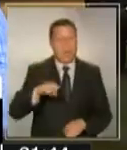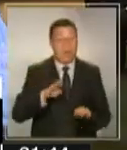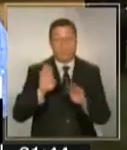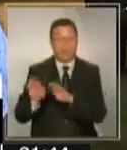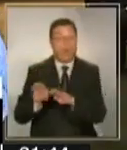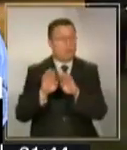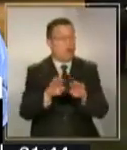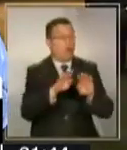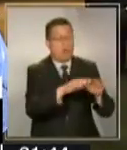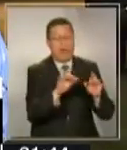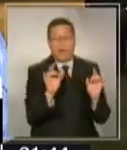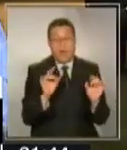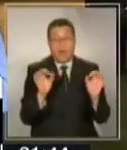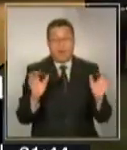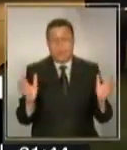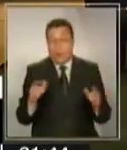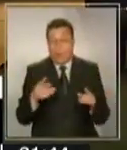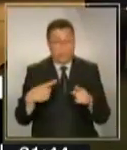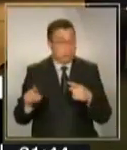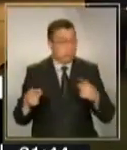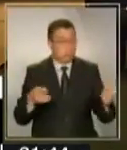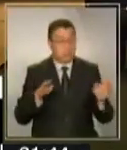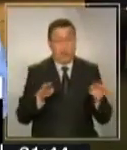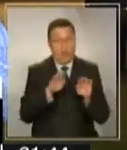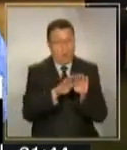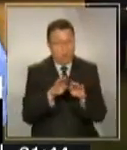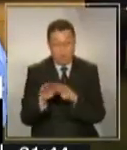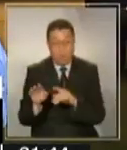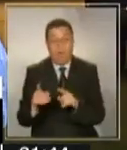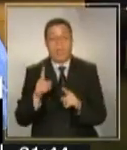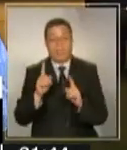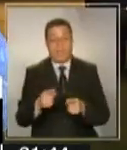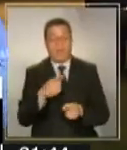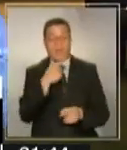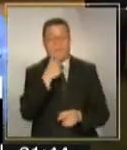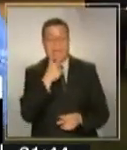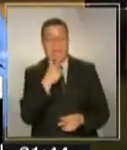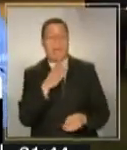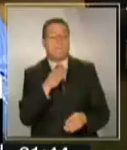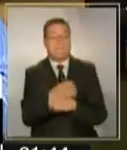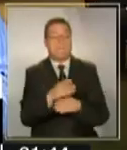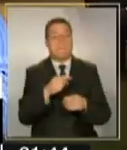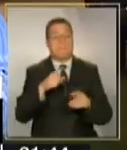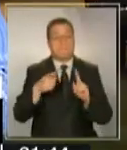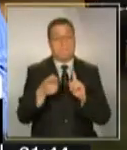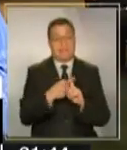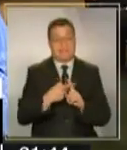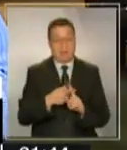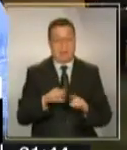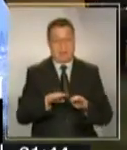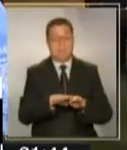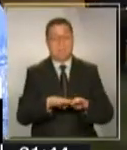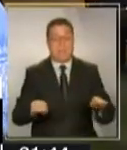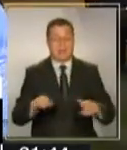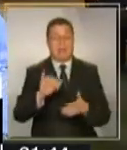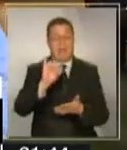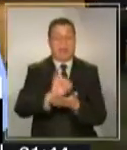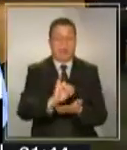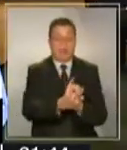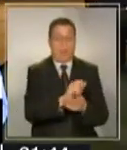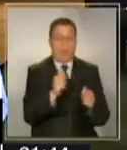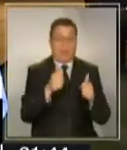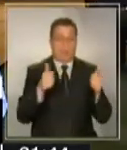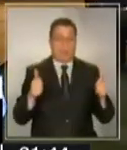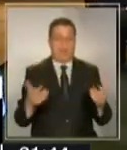partido, y también es natural que quienes apoyan esa tendencia quieran participar de la máxima autoridad de la institución, que es su mesa